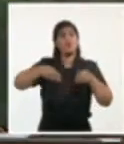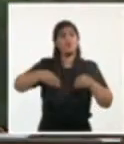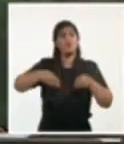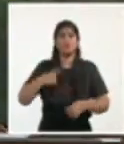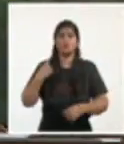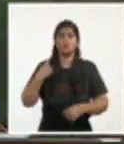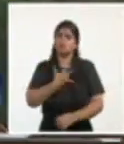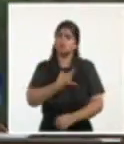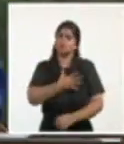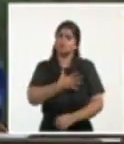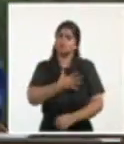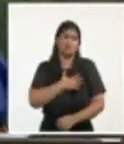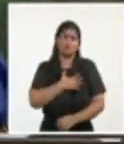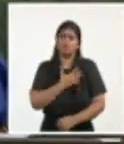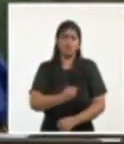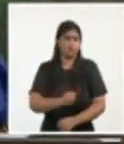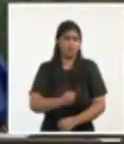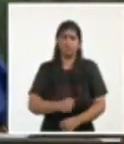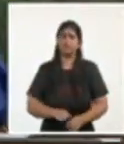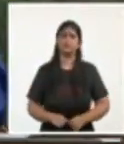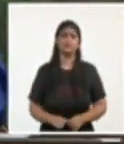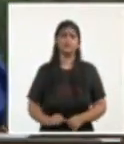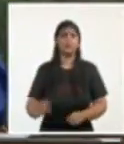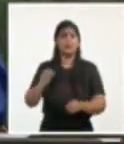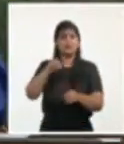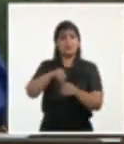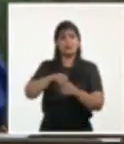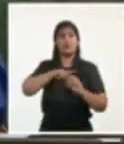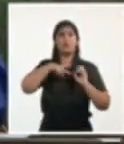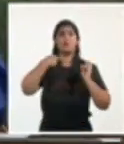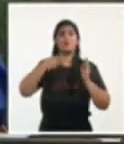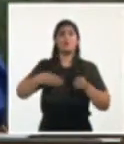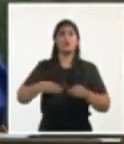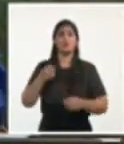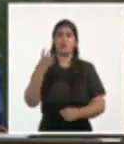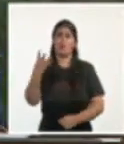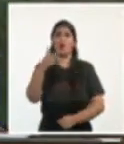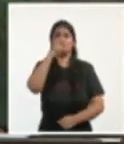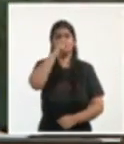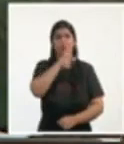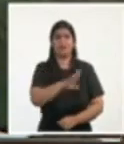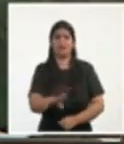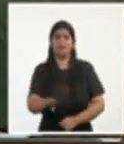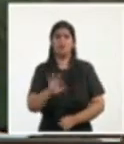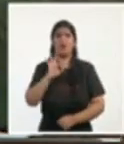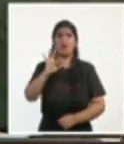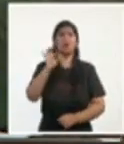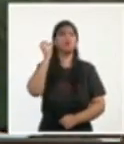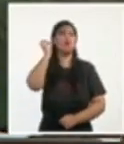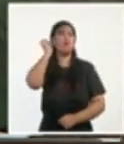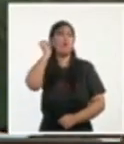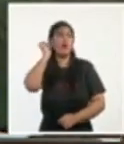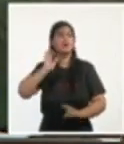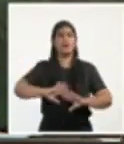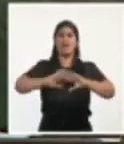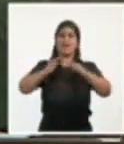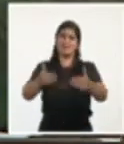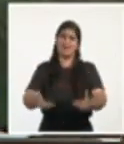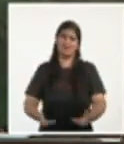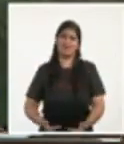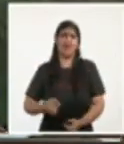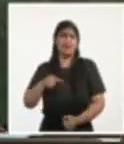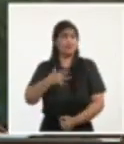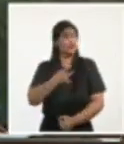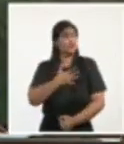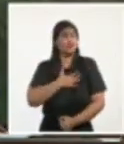COVID. Entre ellas las muertes de 4 niños y de 8 mujeres que estaban